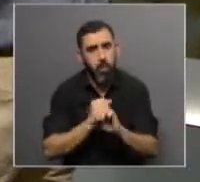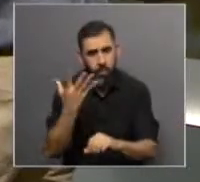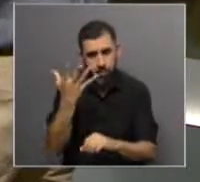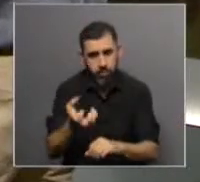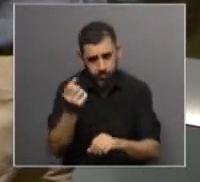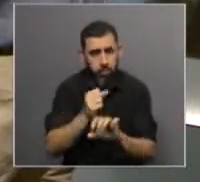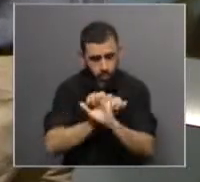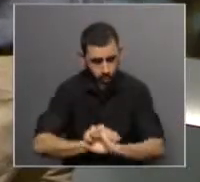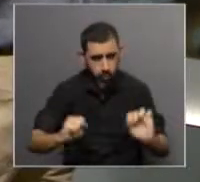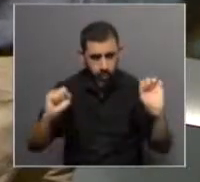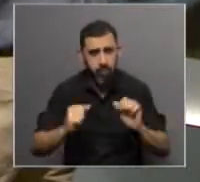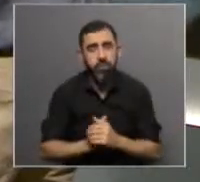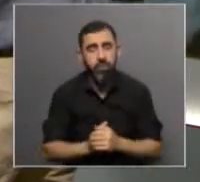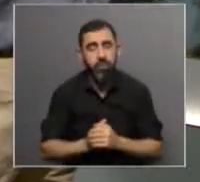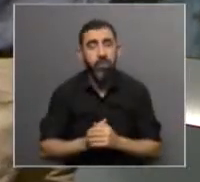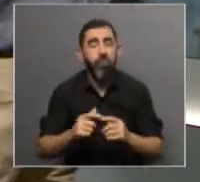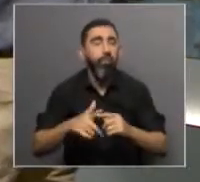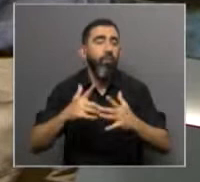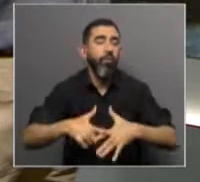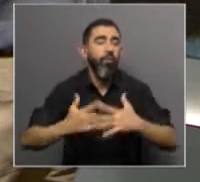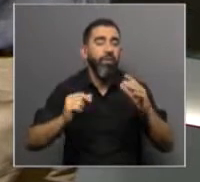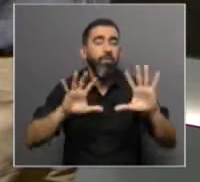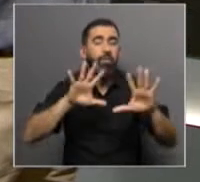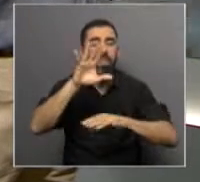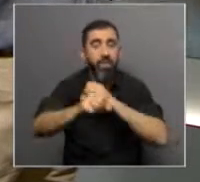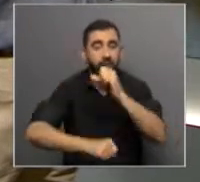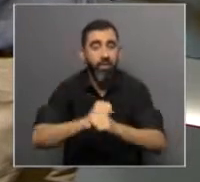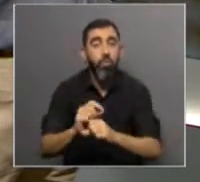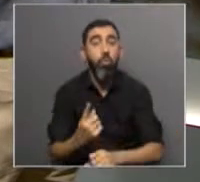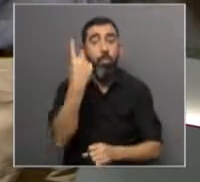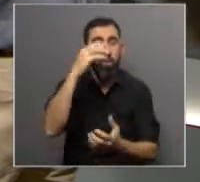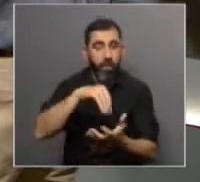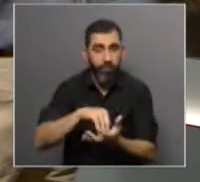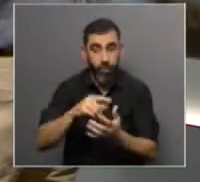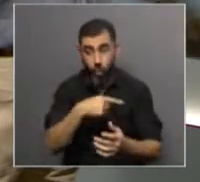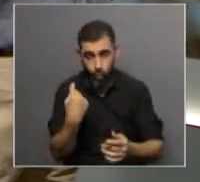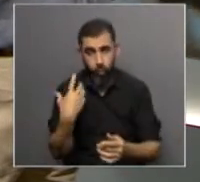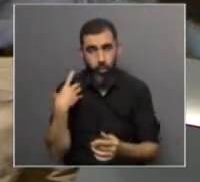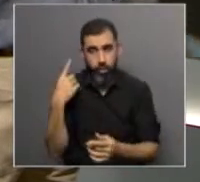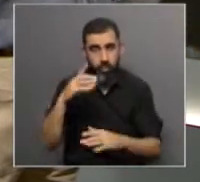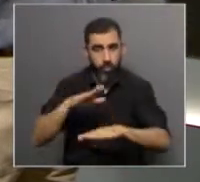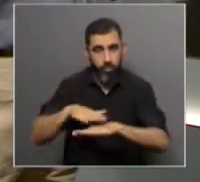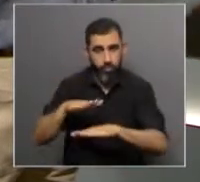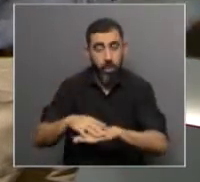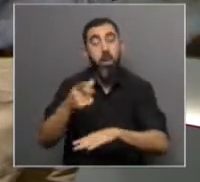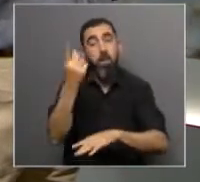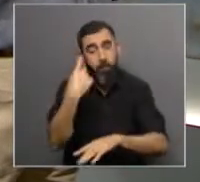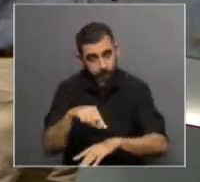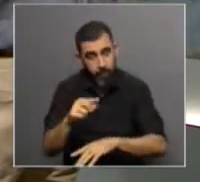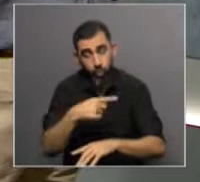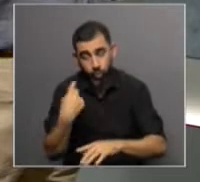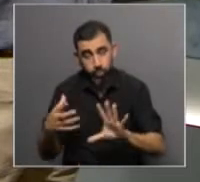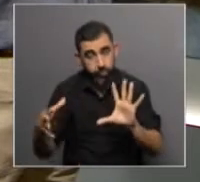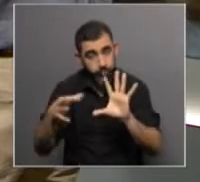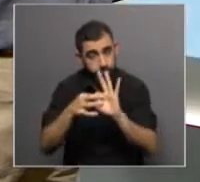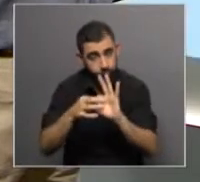las publicaciones que celebran los 10 años de la primera excavación que dirigimos nosotros. Sin embargo, nuestro vínculo con el